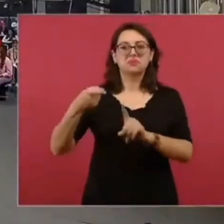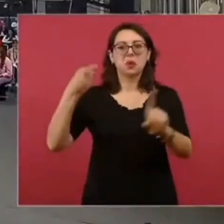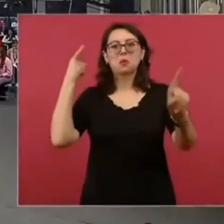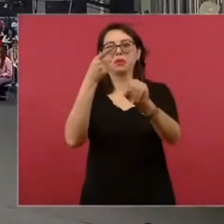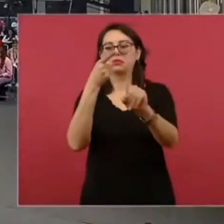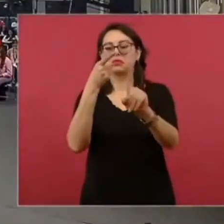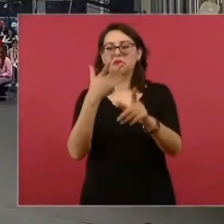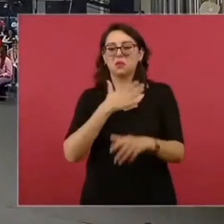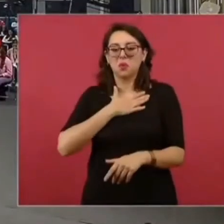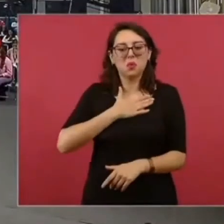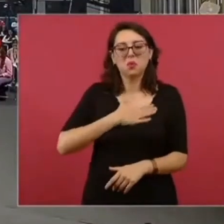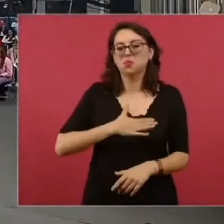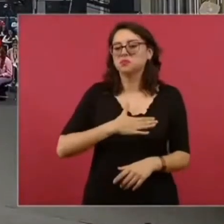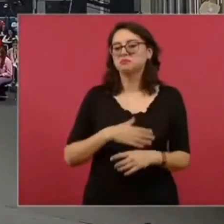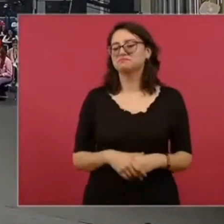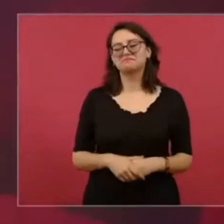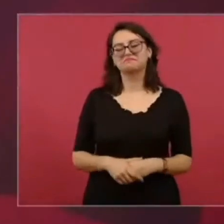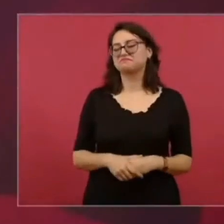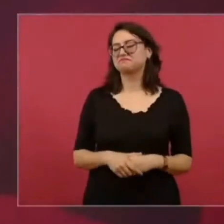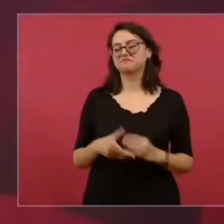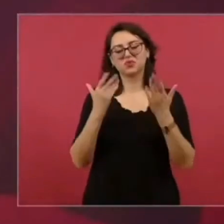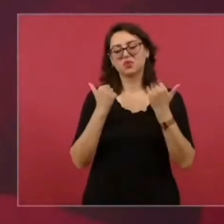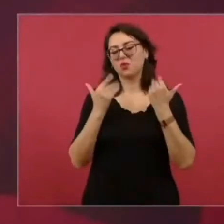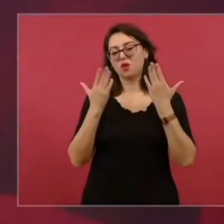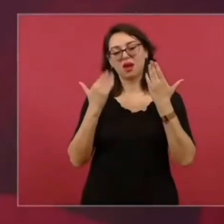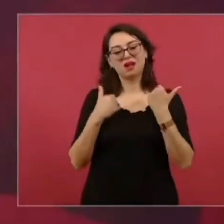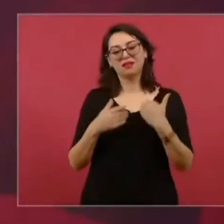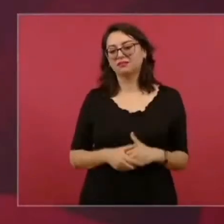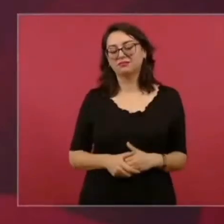sin principios,